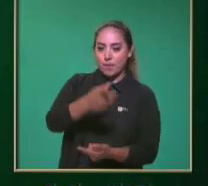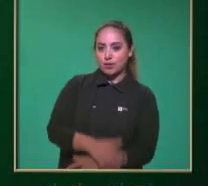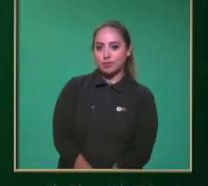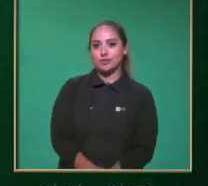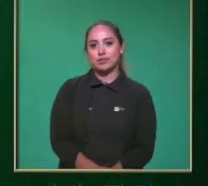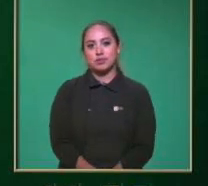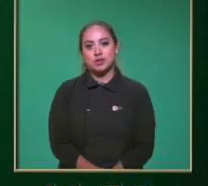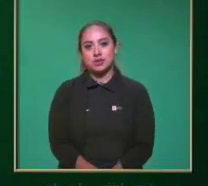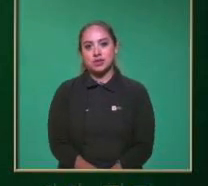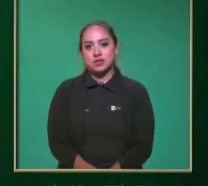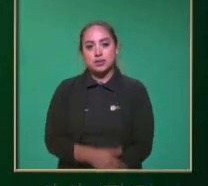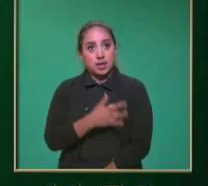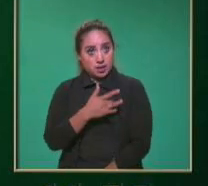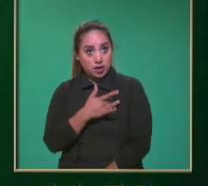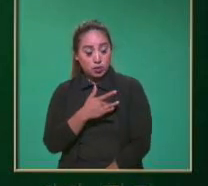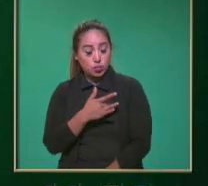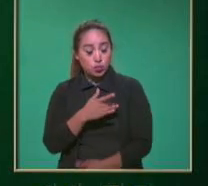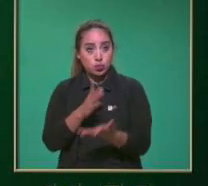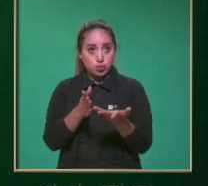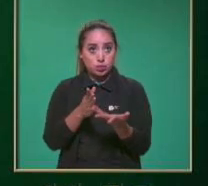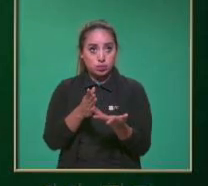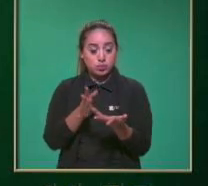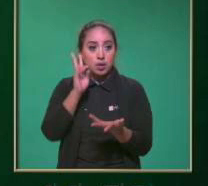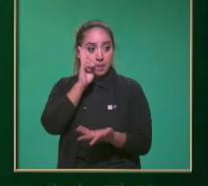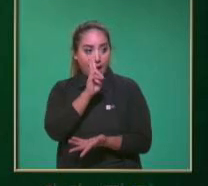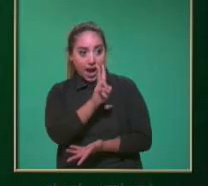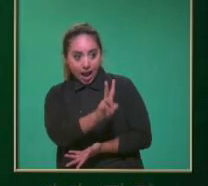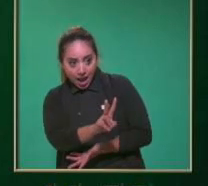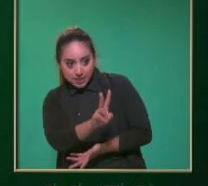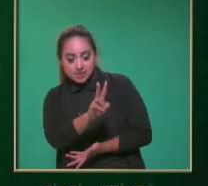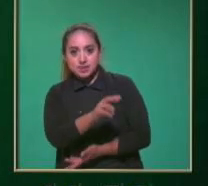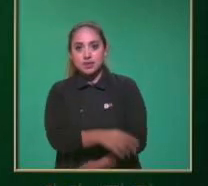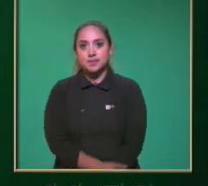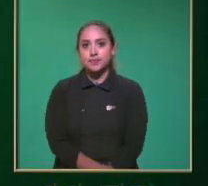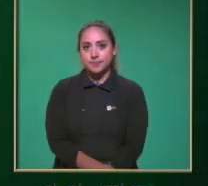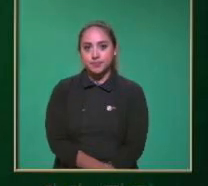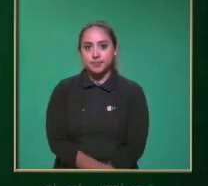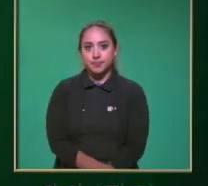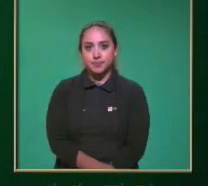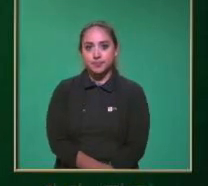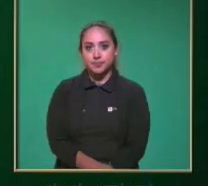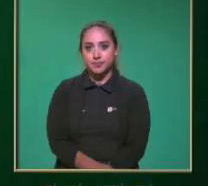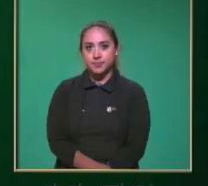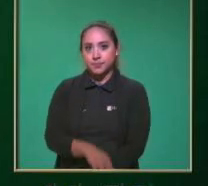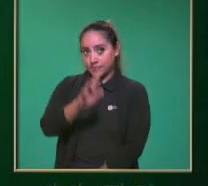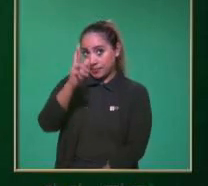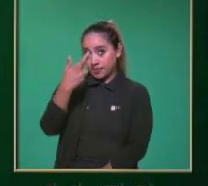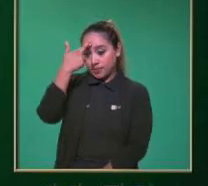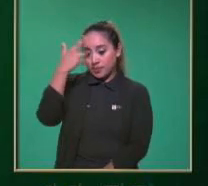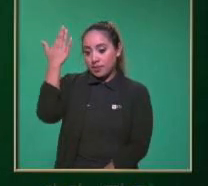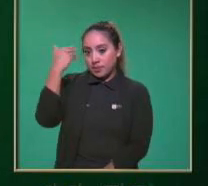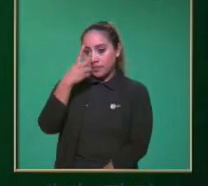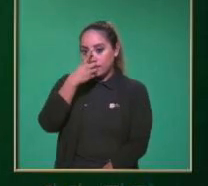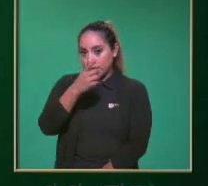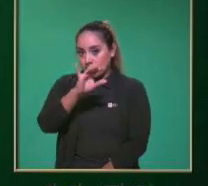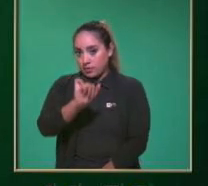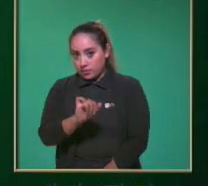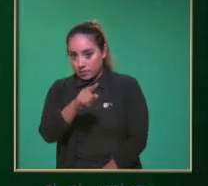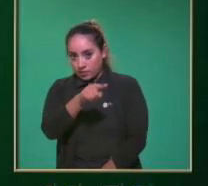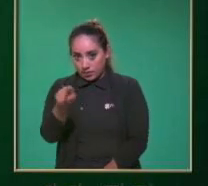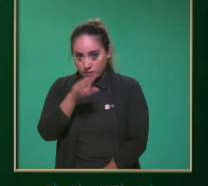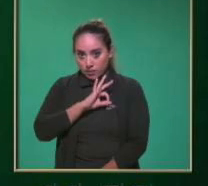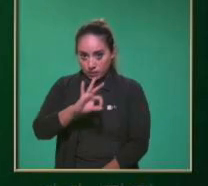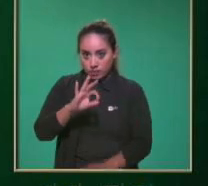el sentido que nosotros usamos es la vista. ¿Recuerdas que dijimos que para